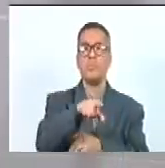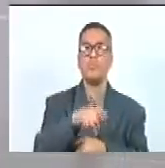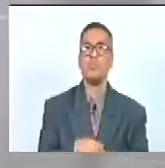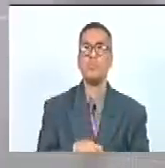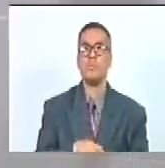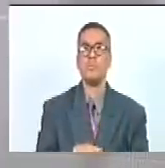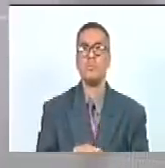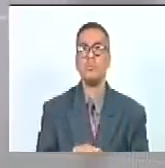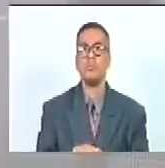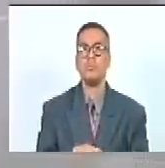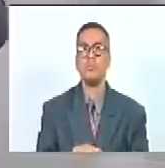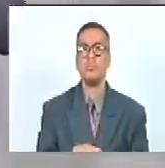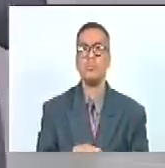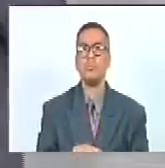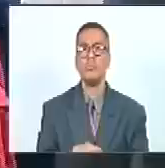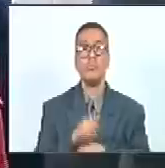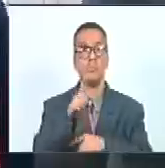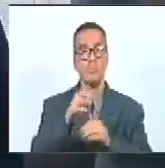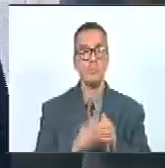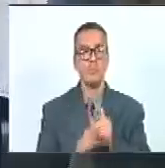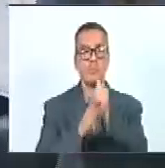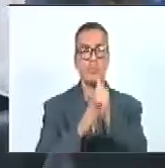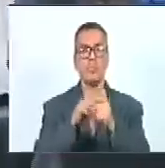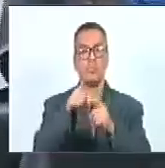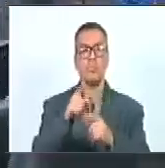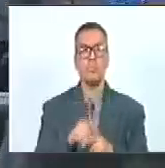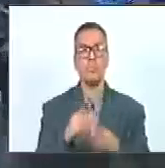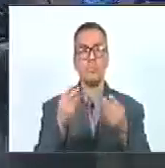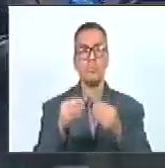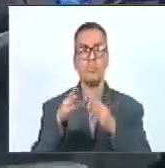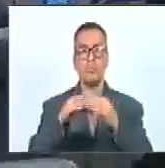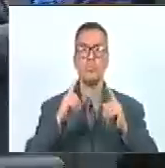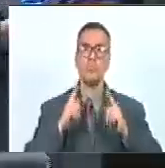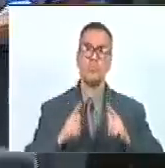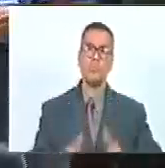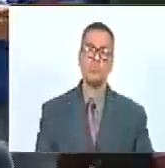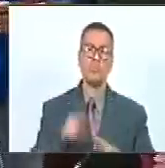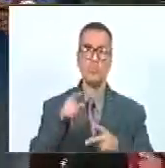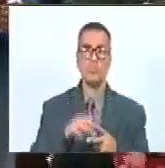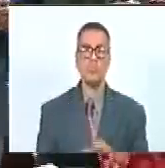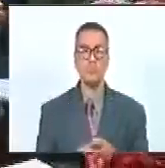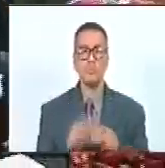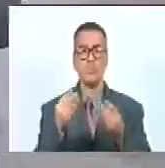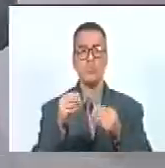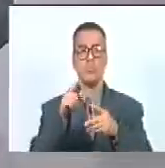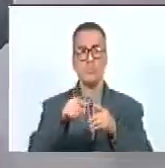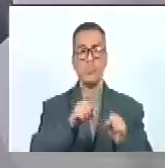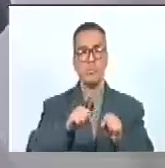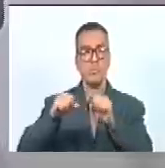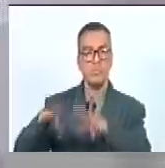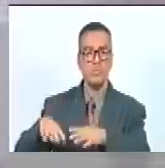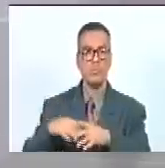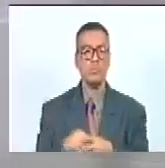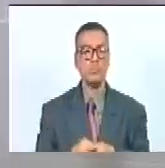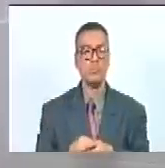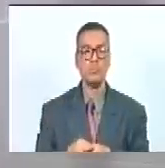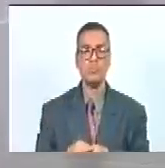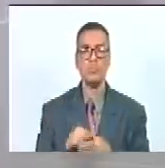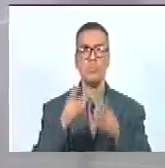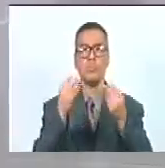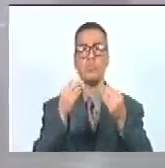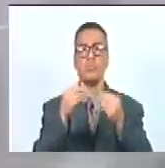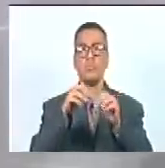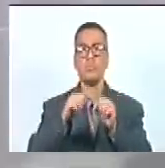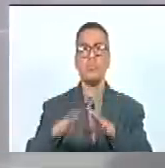que condujo a que muchos se cansaran, a que muchos abandonaran y a que